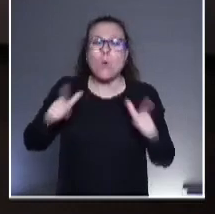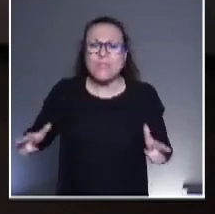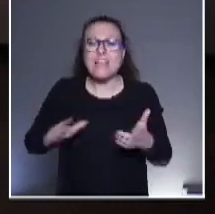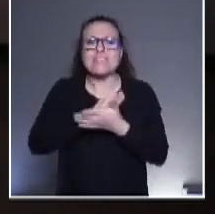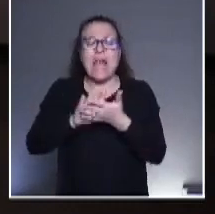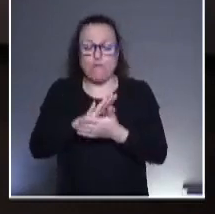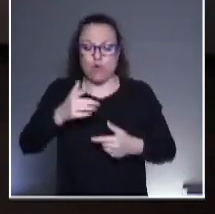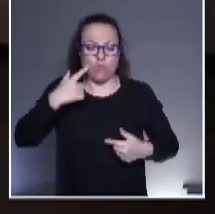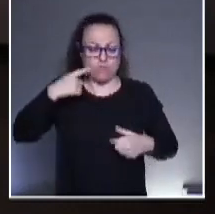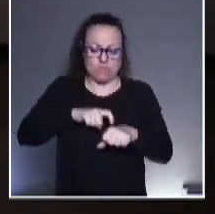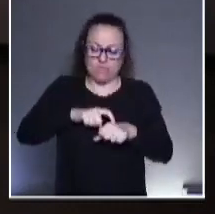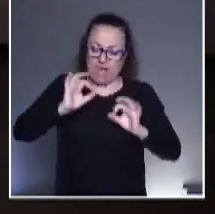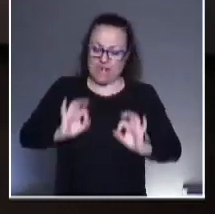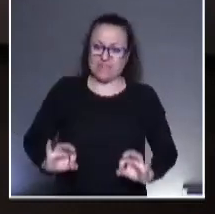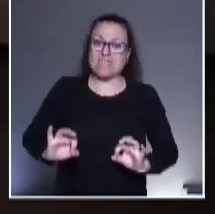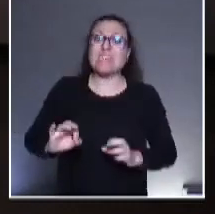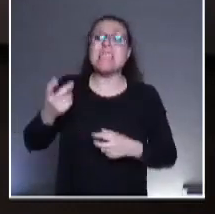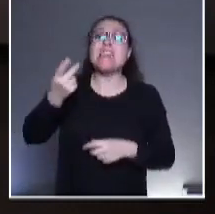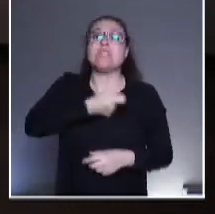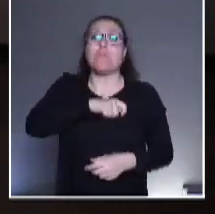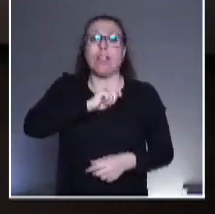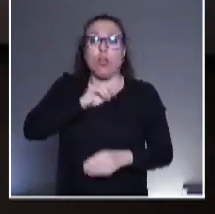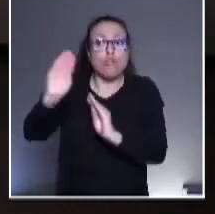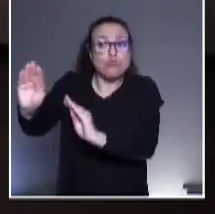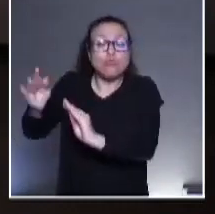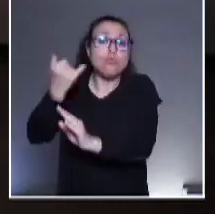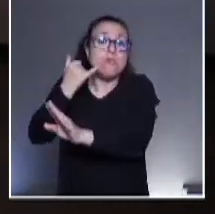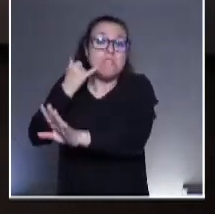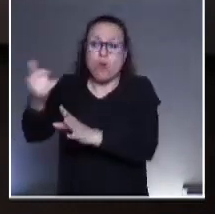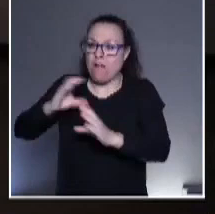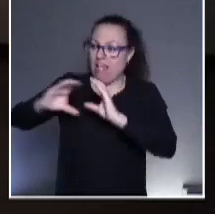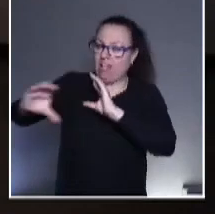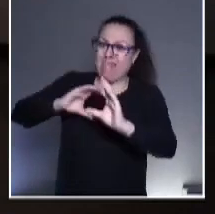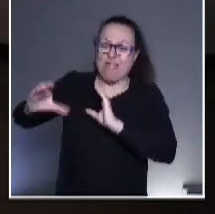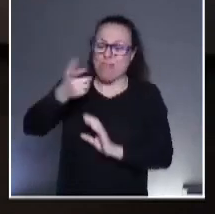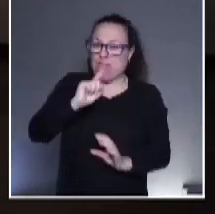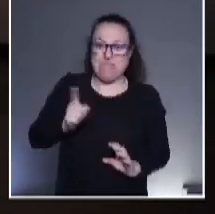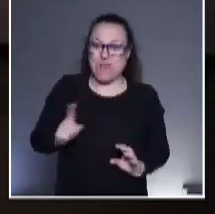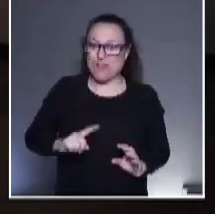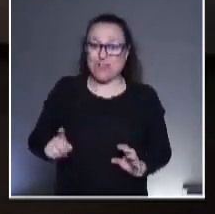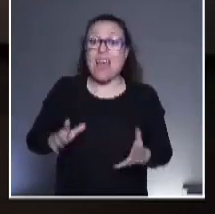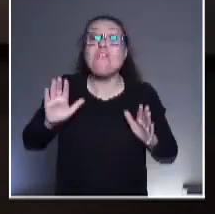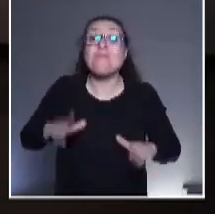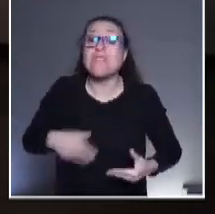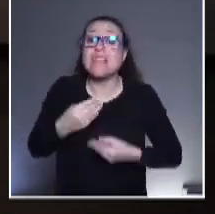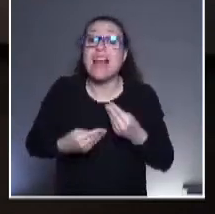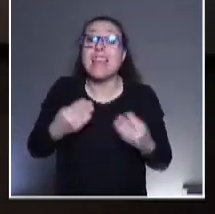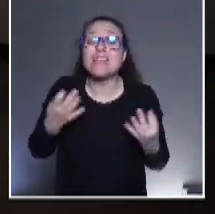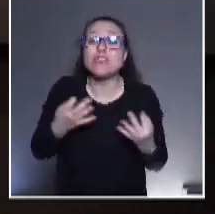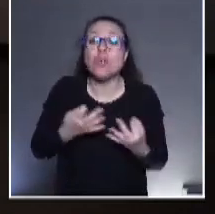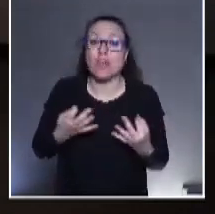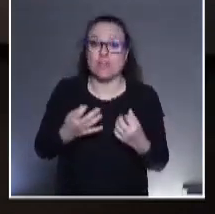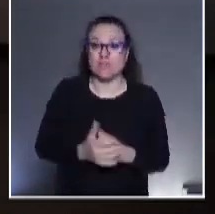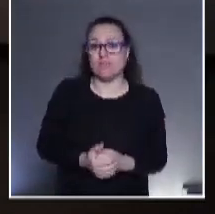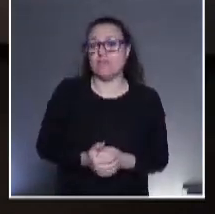como lingüistas y los inspectores de Hacienda como inspectores de Hacienda, no había comunicación posible. Así que, ¿qué hubo que hacer? Pasar al